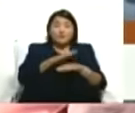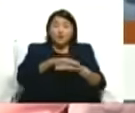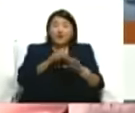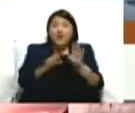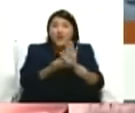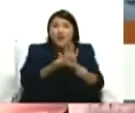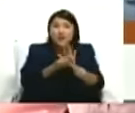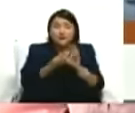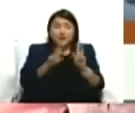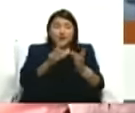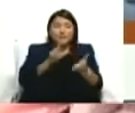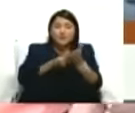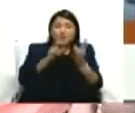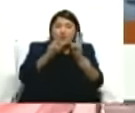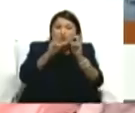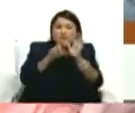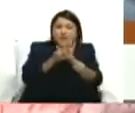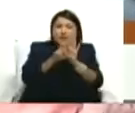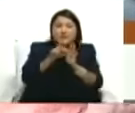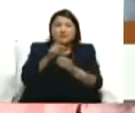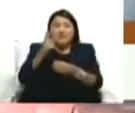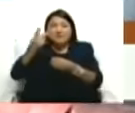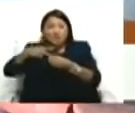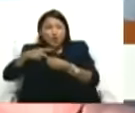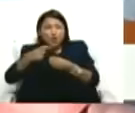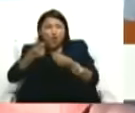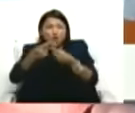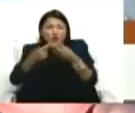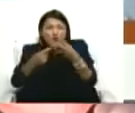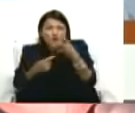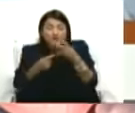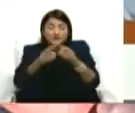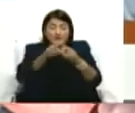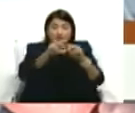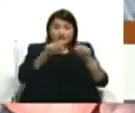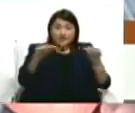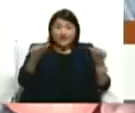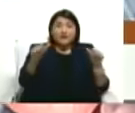nueva ley para los hidrocarburos, una nueva ley de tierras,